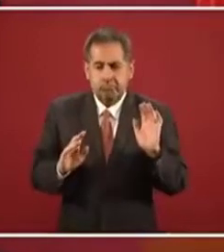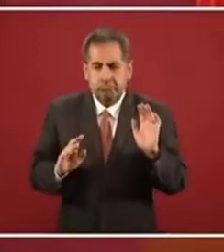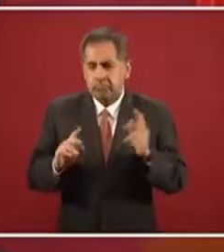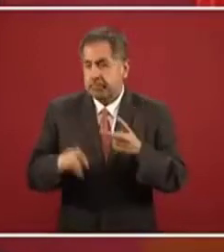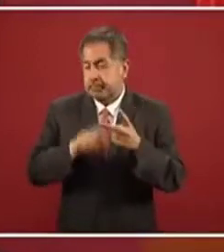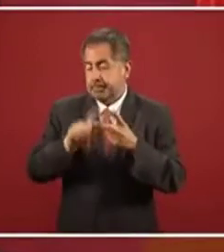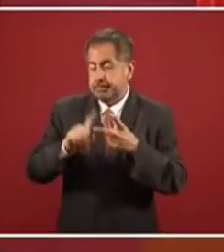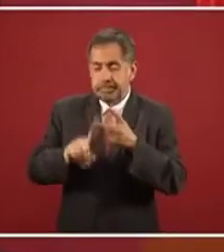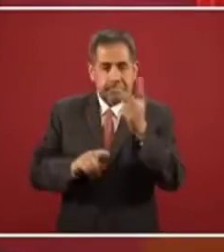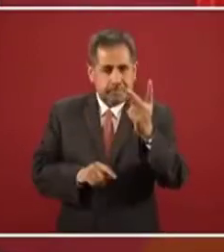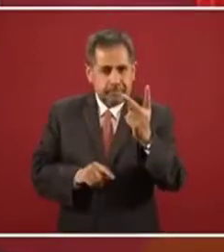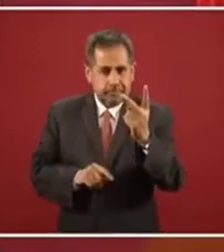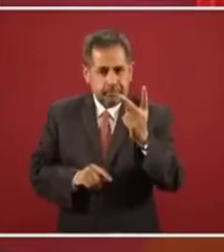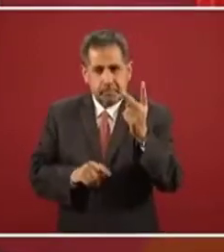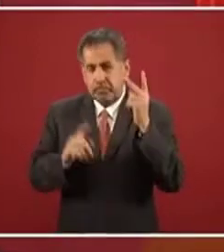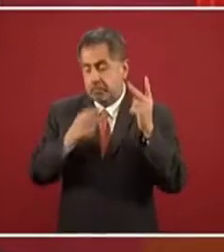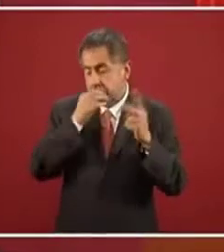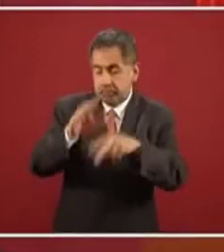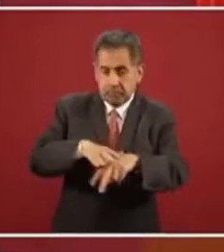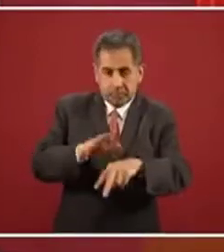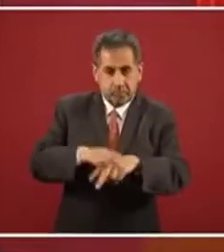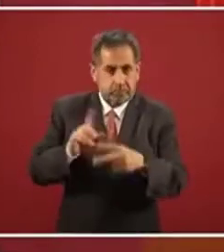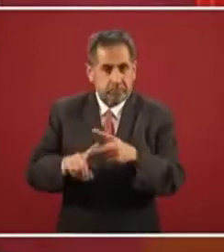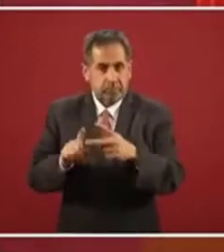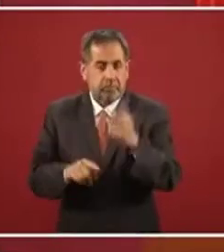Segundo lugar, yo le diría lo siguiente.